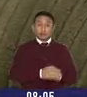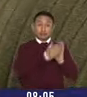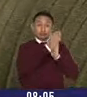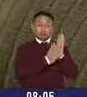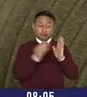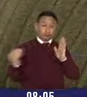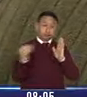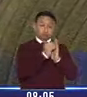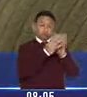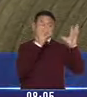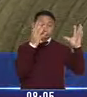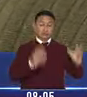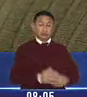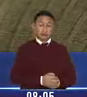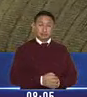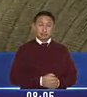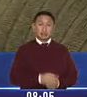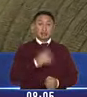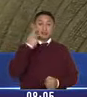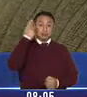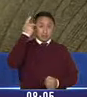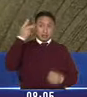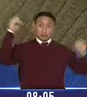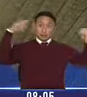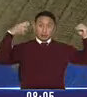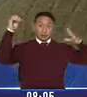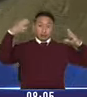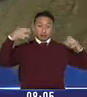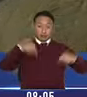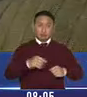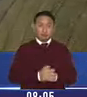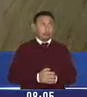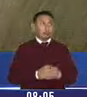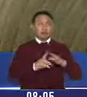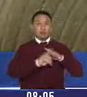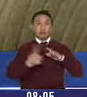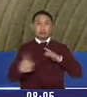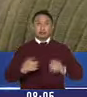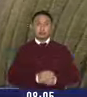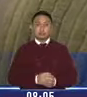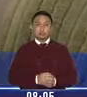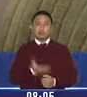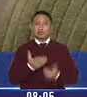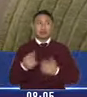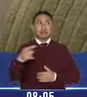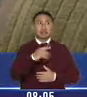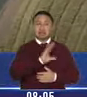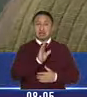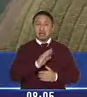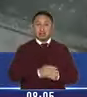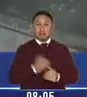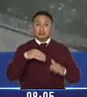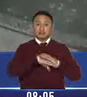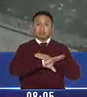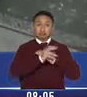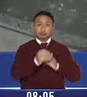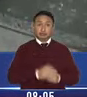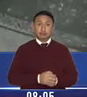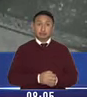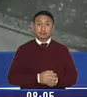el vidrio, prendieron las luces mis padres y ahí es cuando ya se corren y se van. Si no salían nadie, de pronto se metían a robar. Según